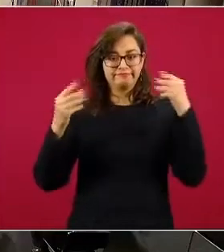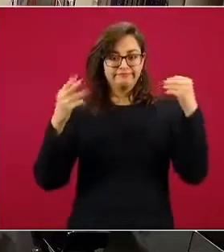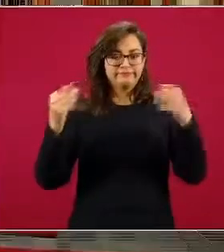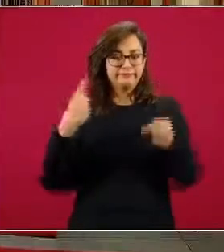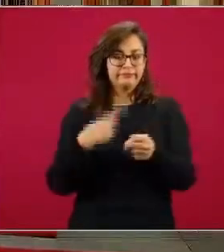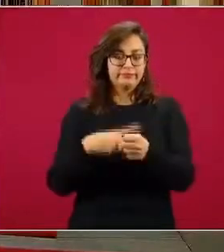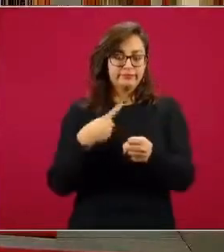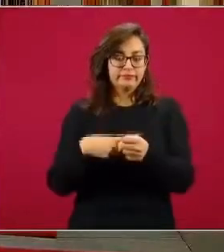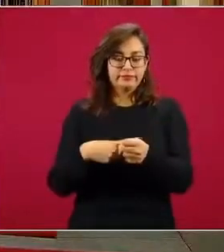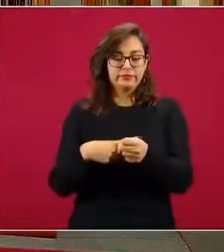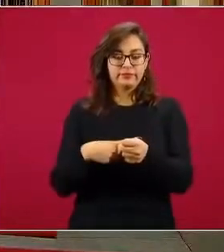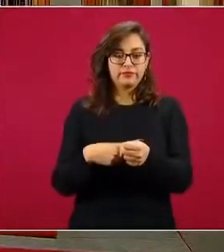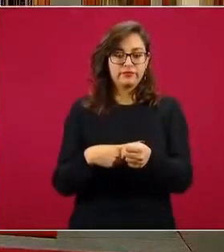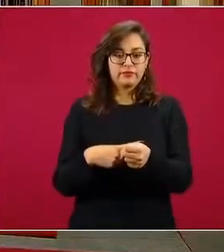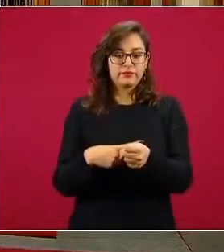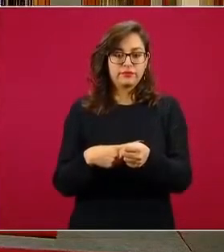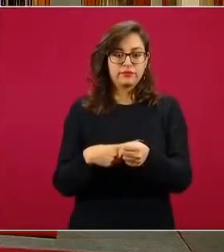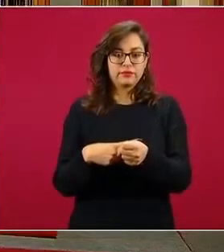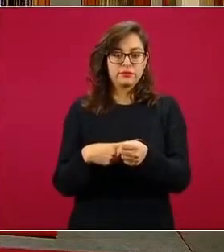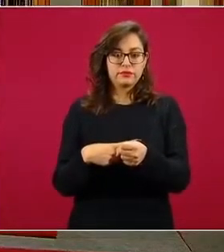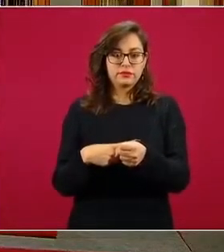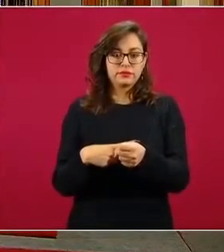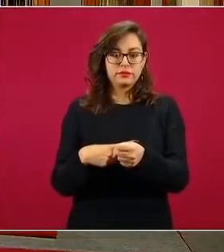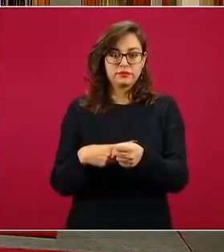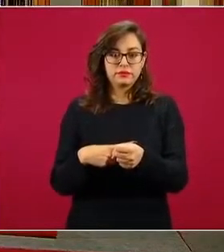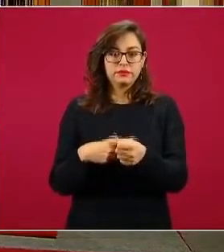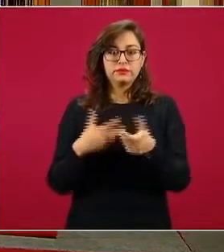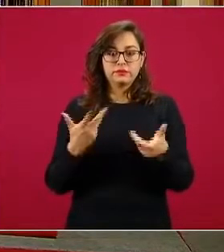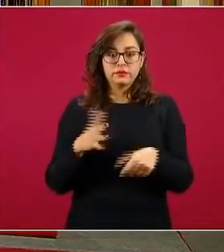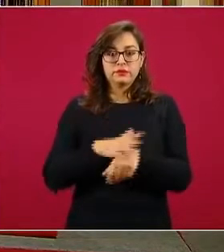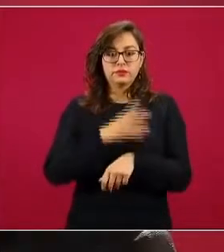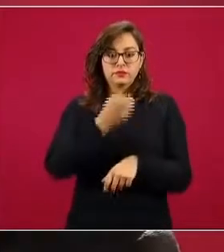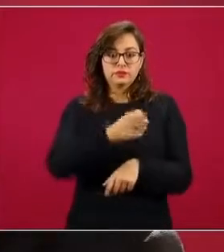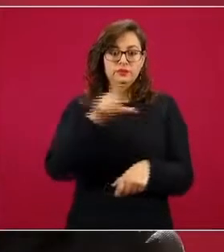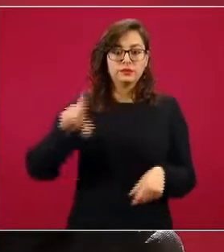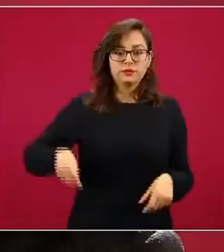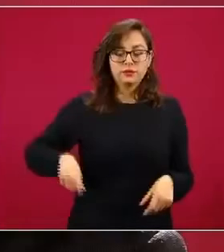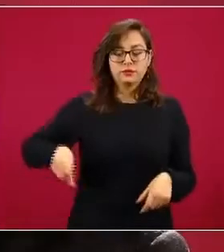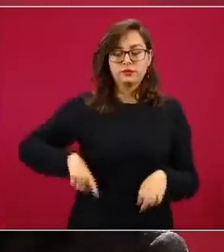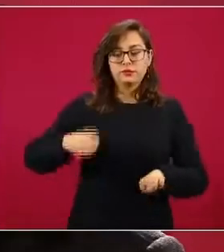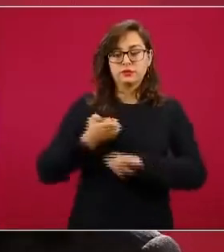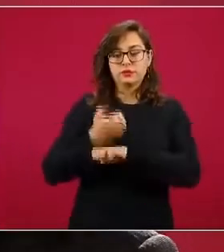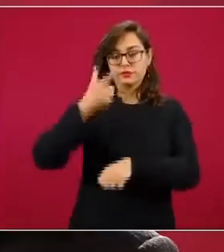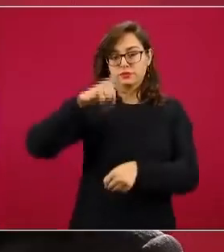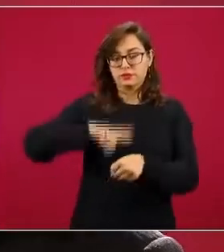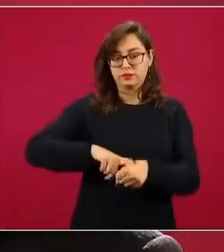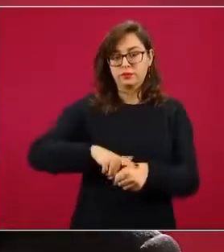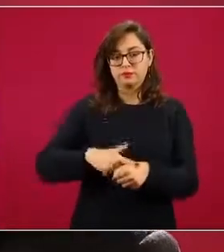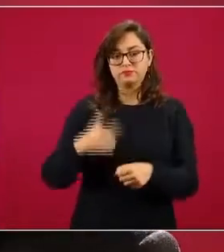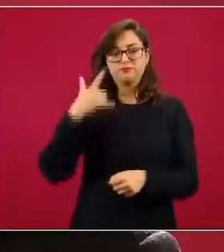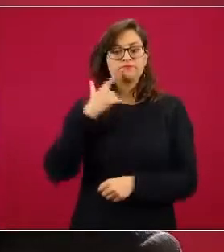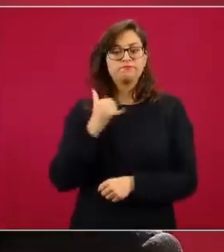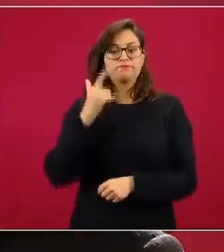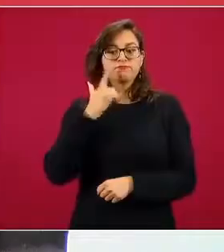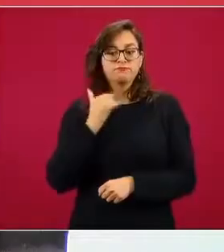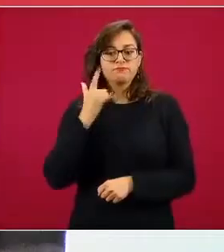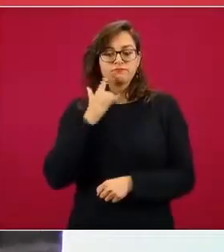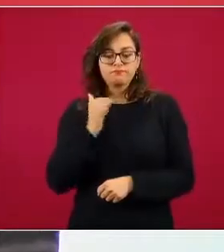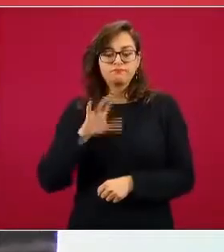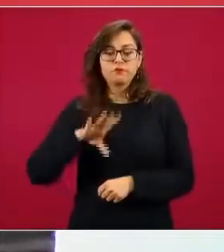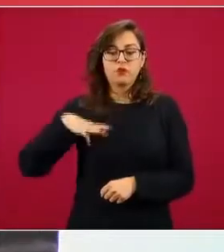enfermen. Y está el gobierno del Estado, la Secretaría de Salud, haciendo esfuerzos adicionales